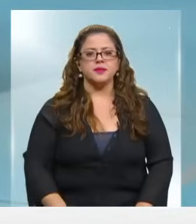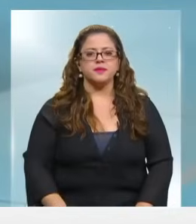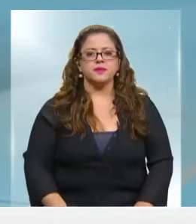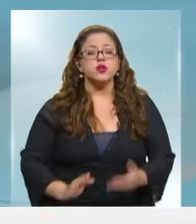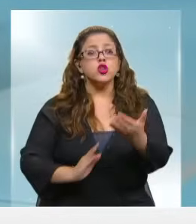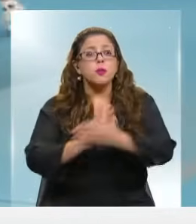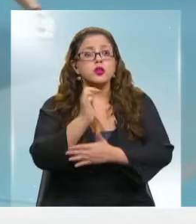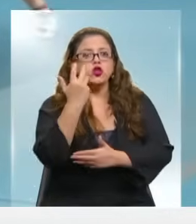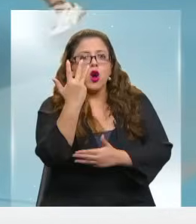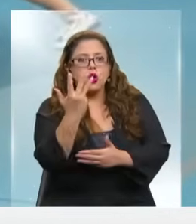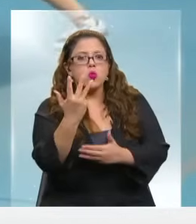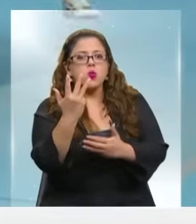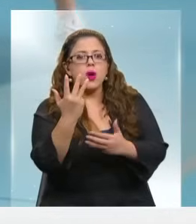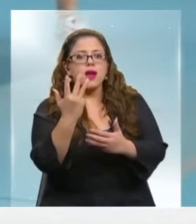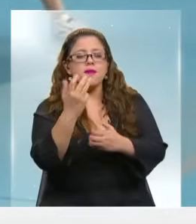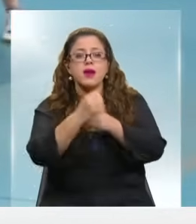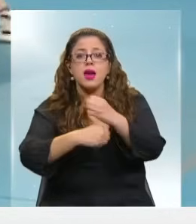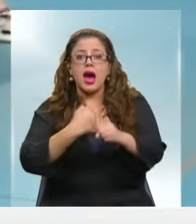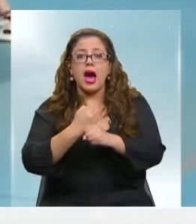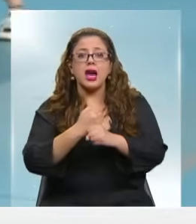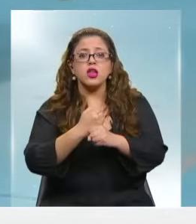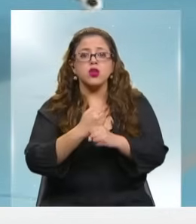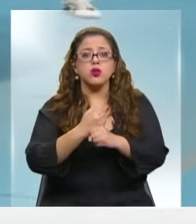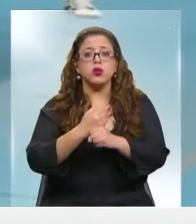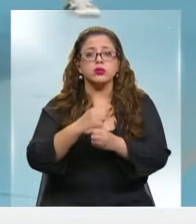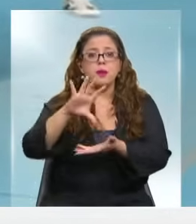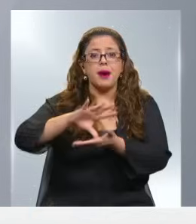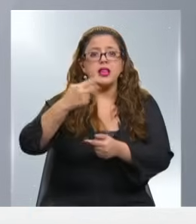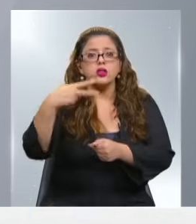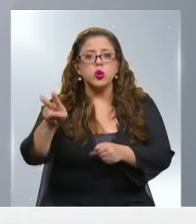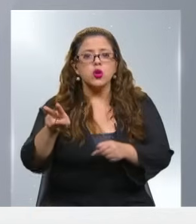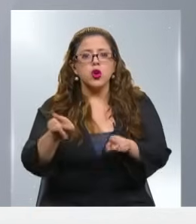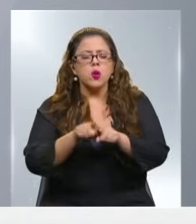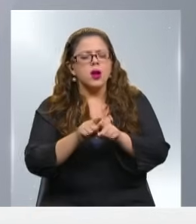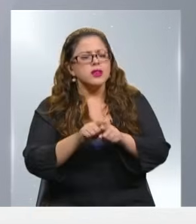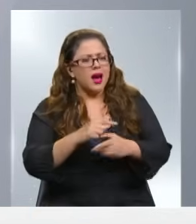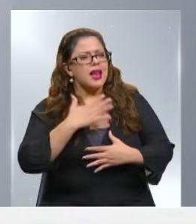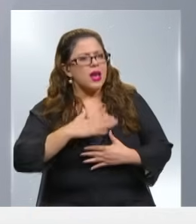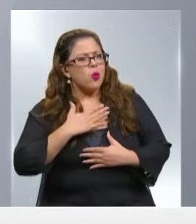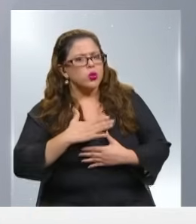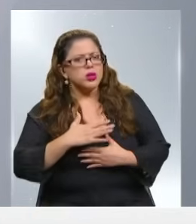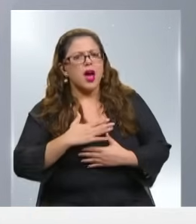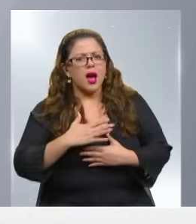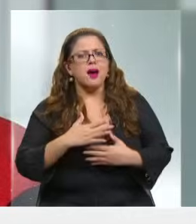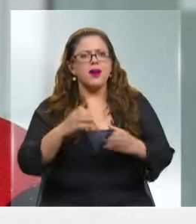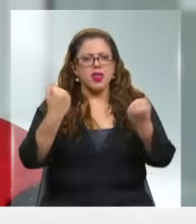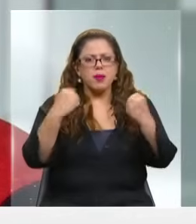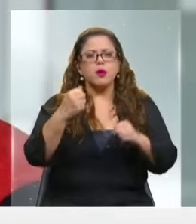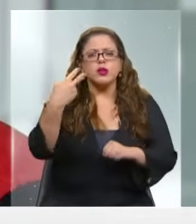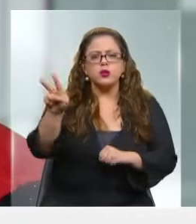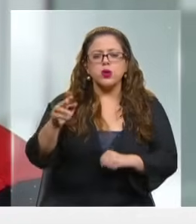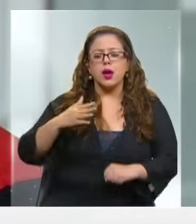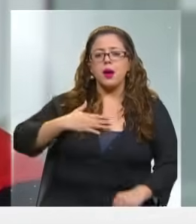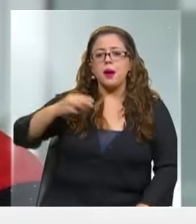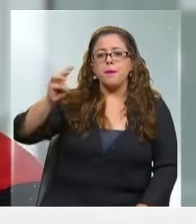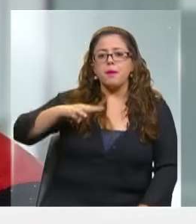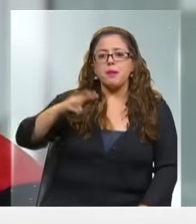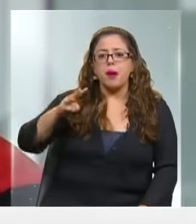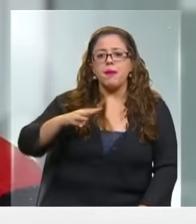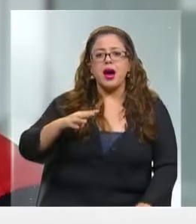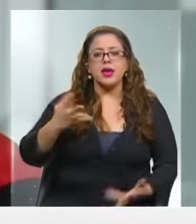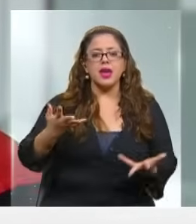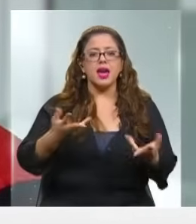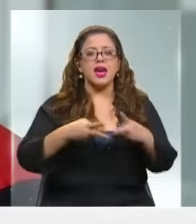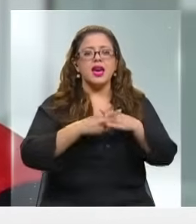Comenzó a jugar a los 9 años en su país. Con constancia se enamoró de su disciplina. Mi mamá es técnico